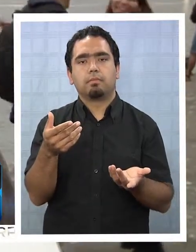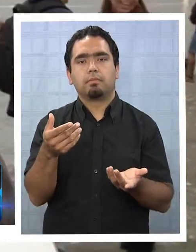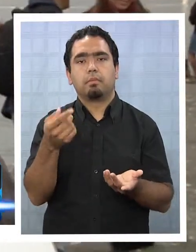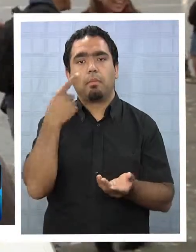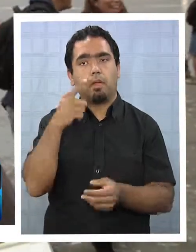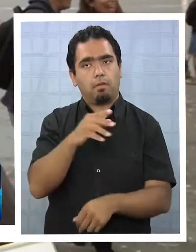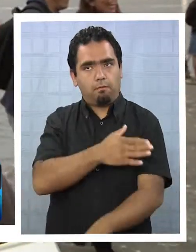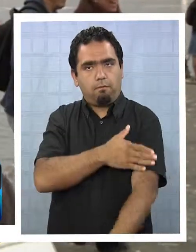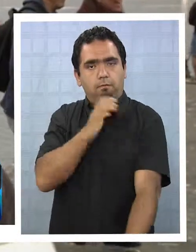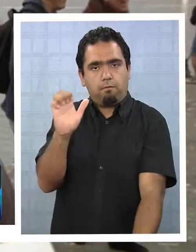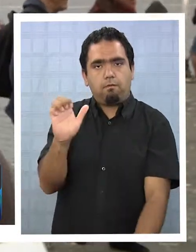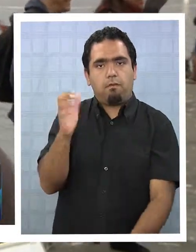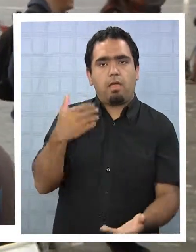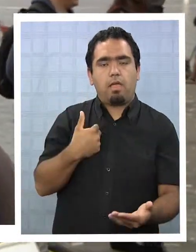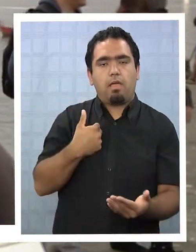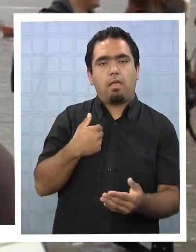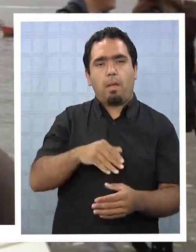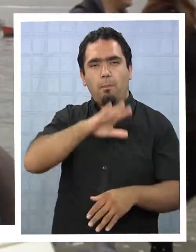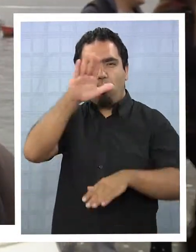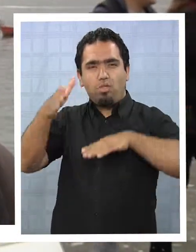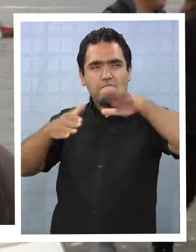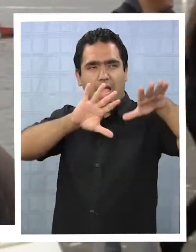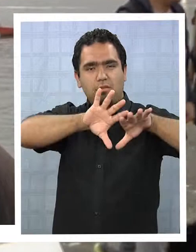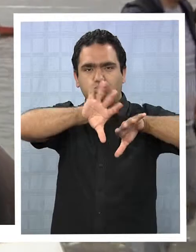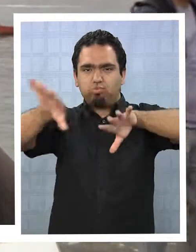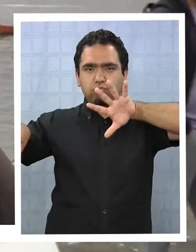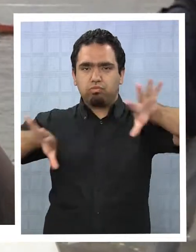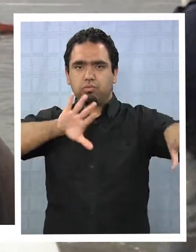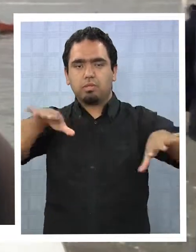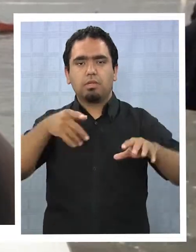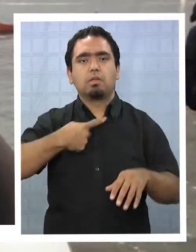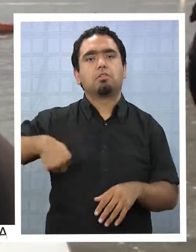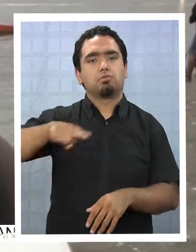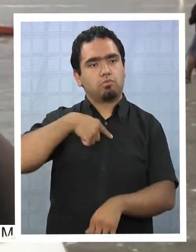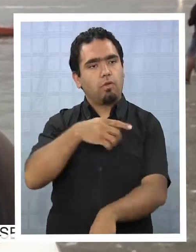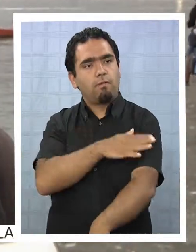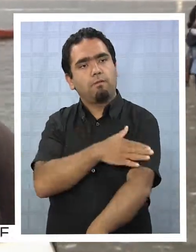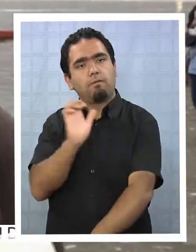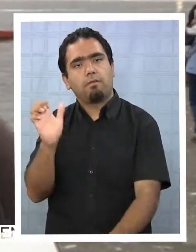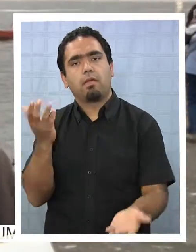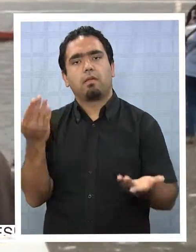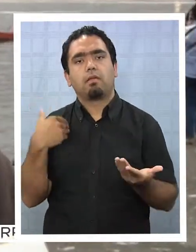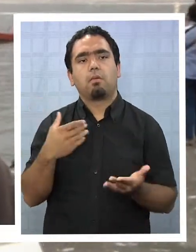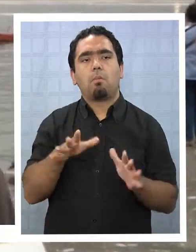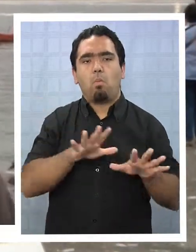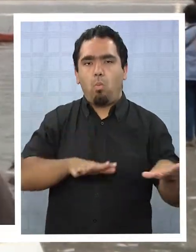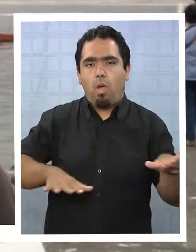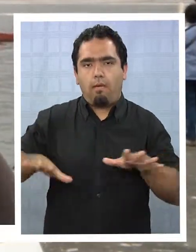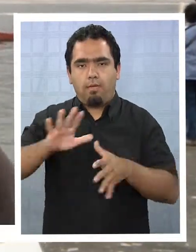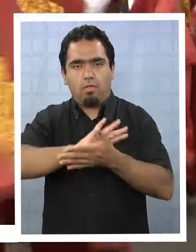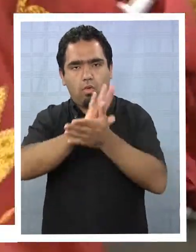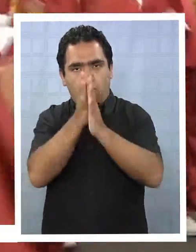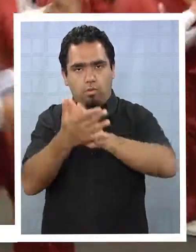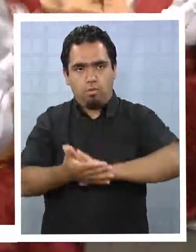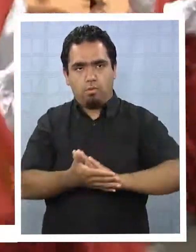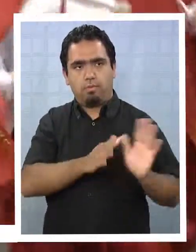la fe es la que mueve montaña, y cuando nosotros tenemos fe, lo mueve todo, lo hace todo